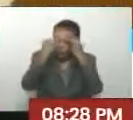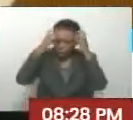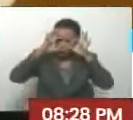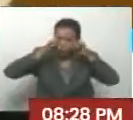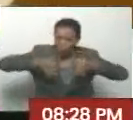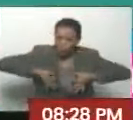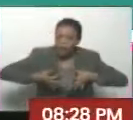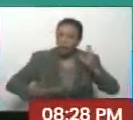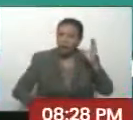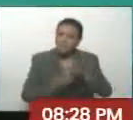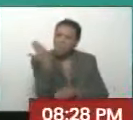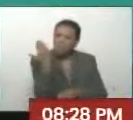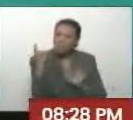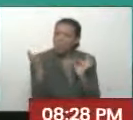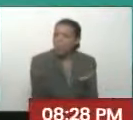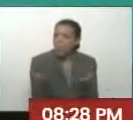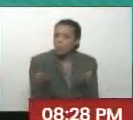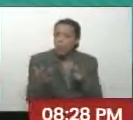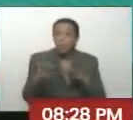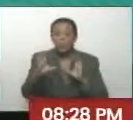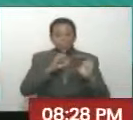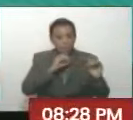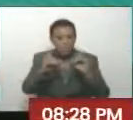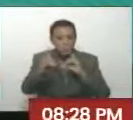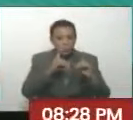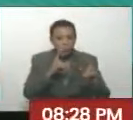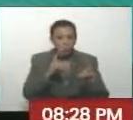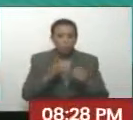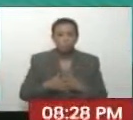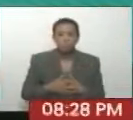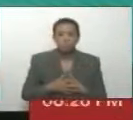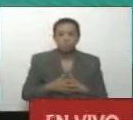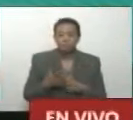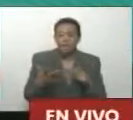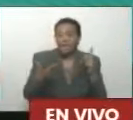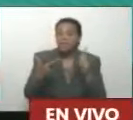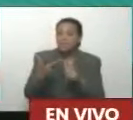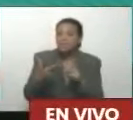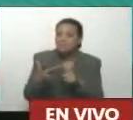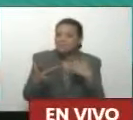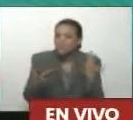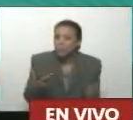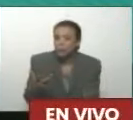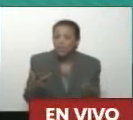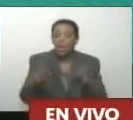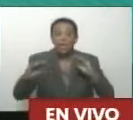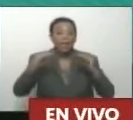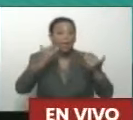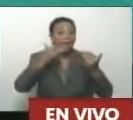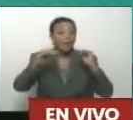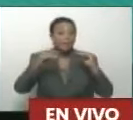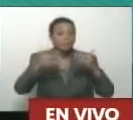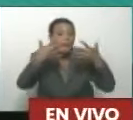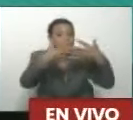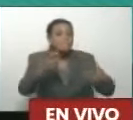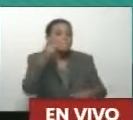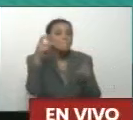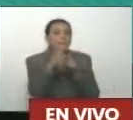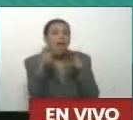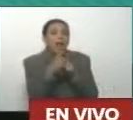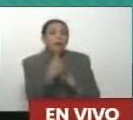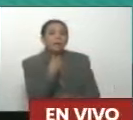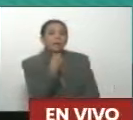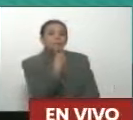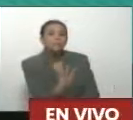muchas modernidades. Un diálogo sur-sur. Tercer capítulo, ética del discurso y ética de la